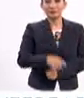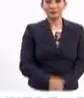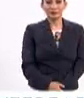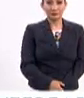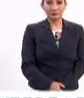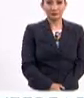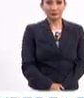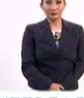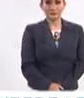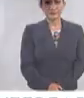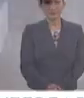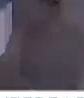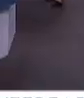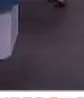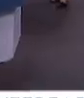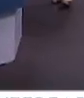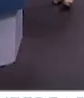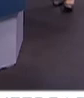Interfaz.